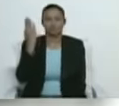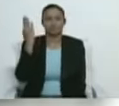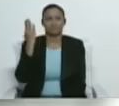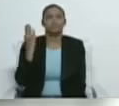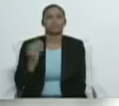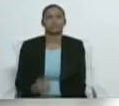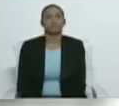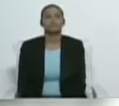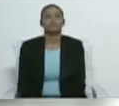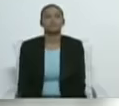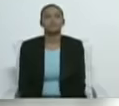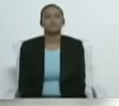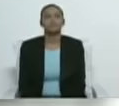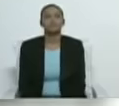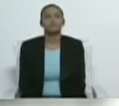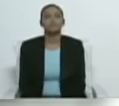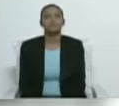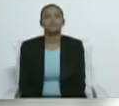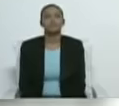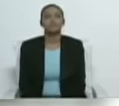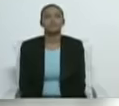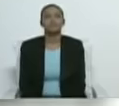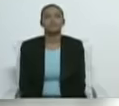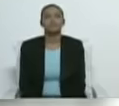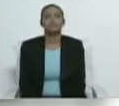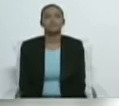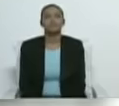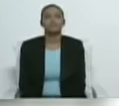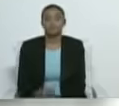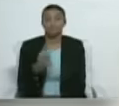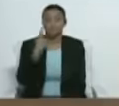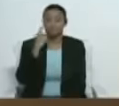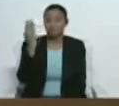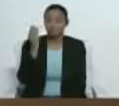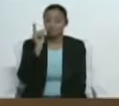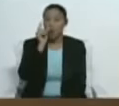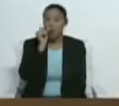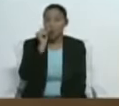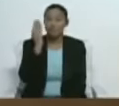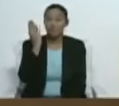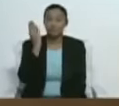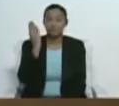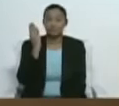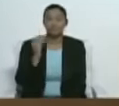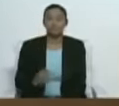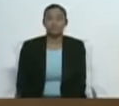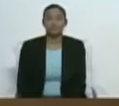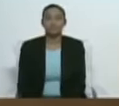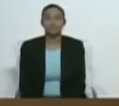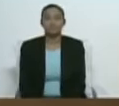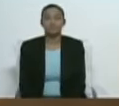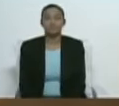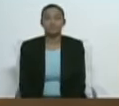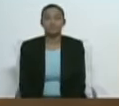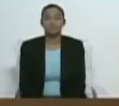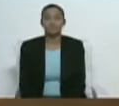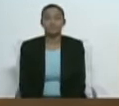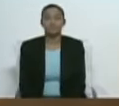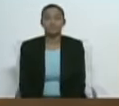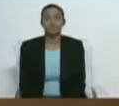perdomo este sujeto lo podemos ver acá no este